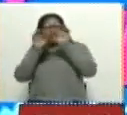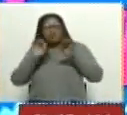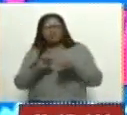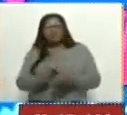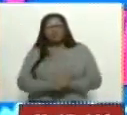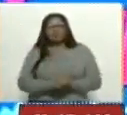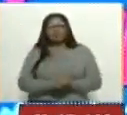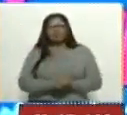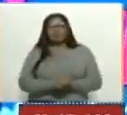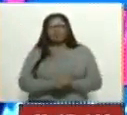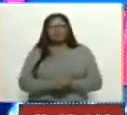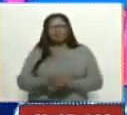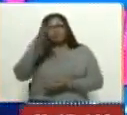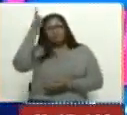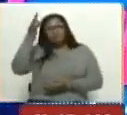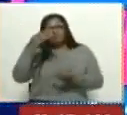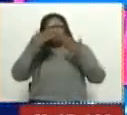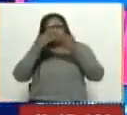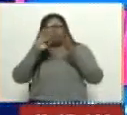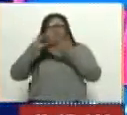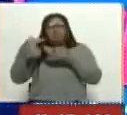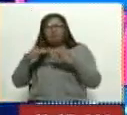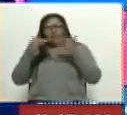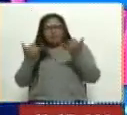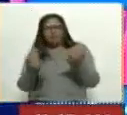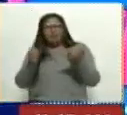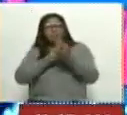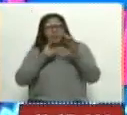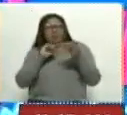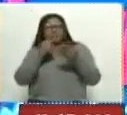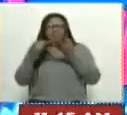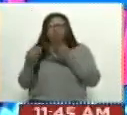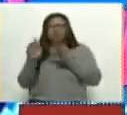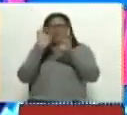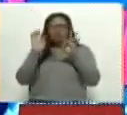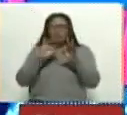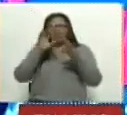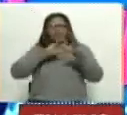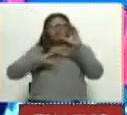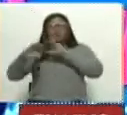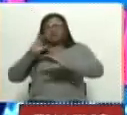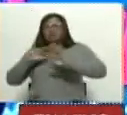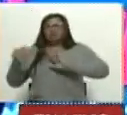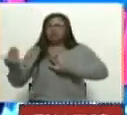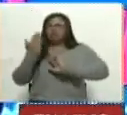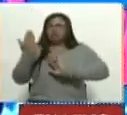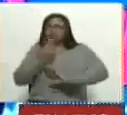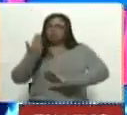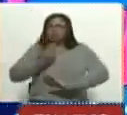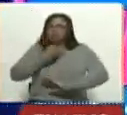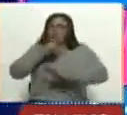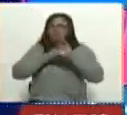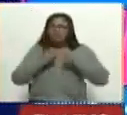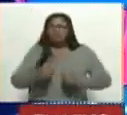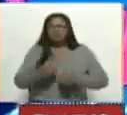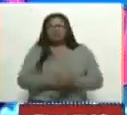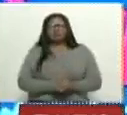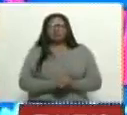consejos comunales se nos acusa desde los distintos medios de comunicación de